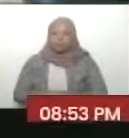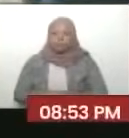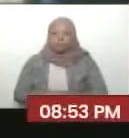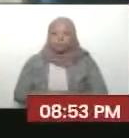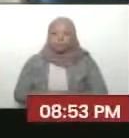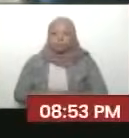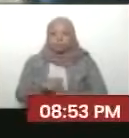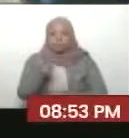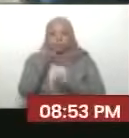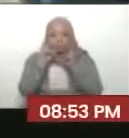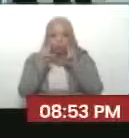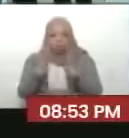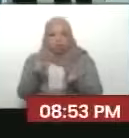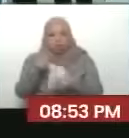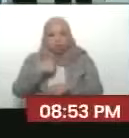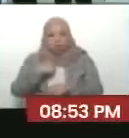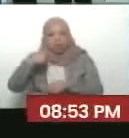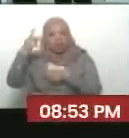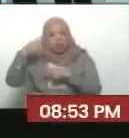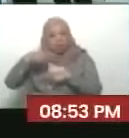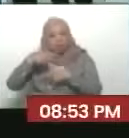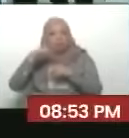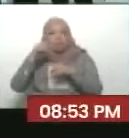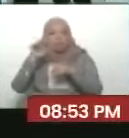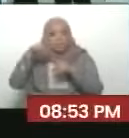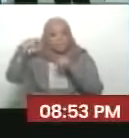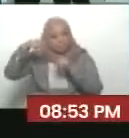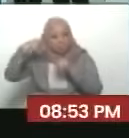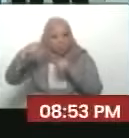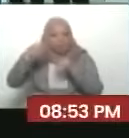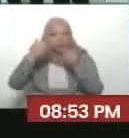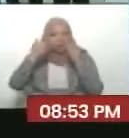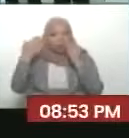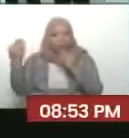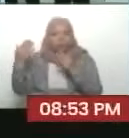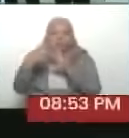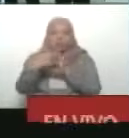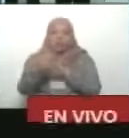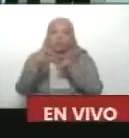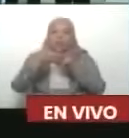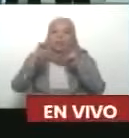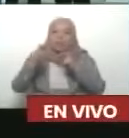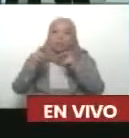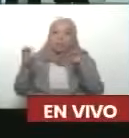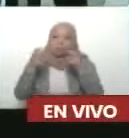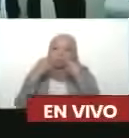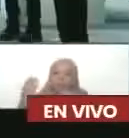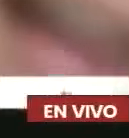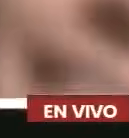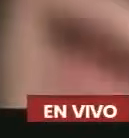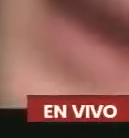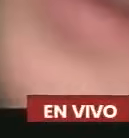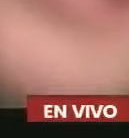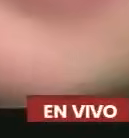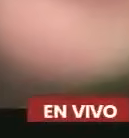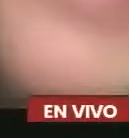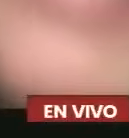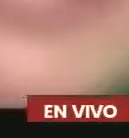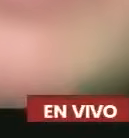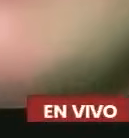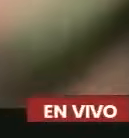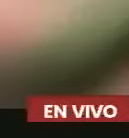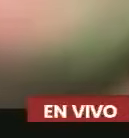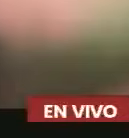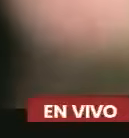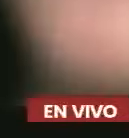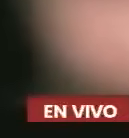¿Ustedes quieren ver el TikTok? Sí. Vamos a ver el TikTok que fue viral sobre este tema. Adelante. Ajá, y andamos en el